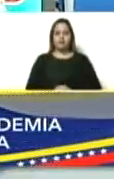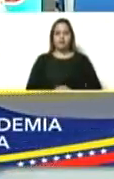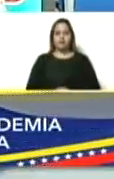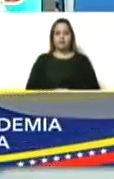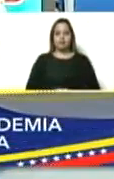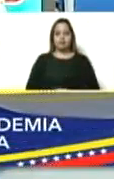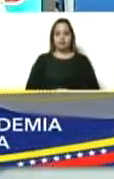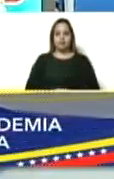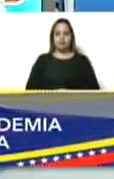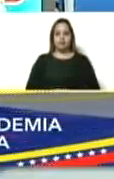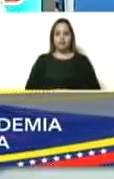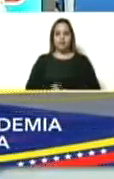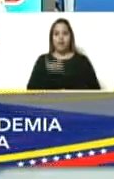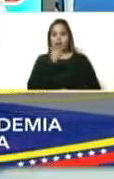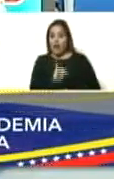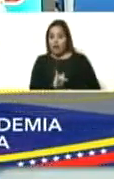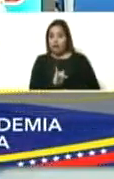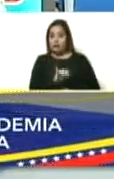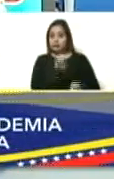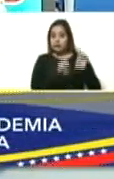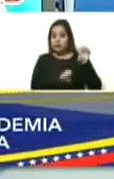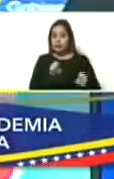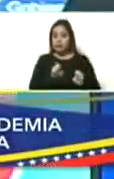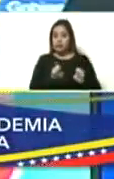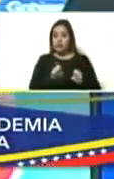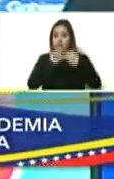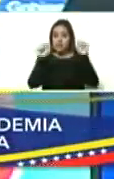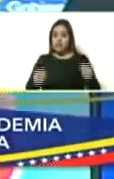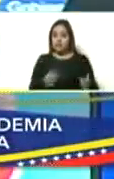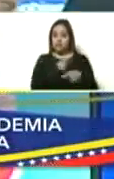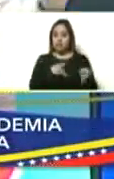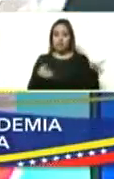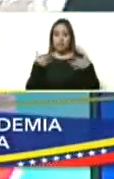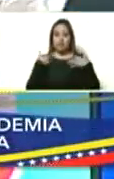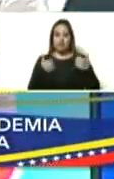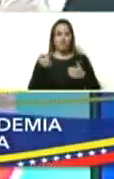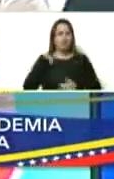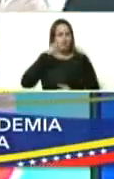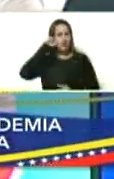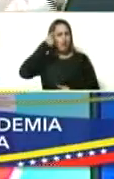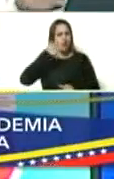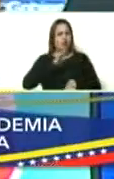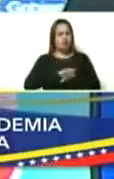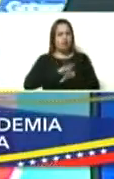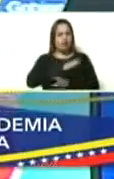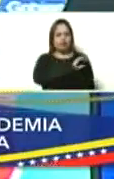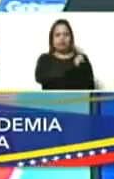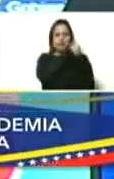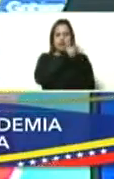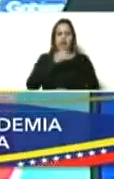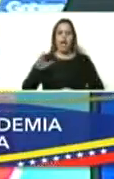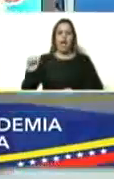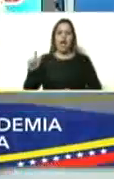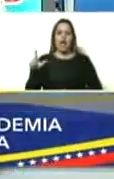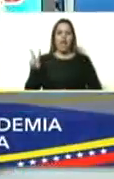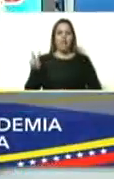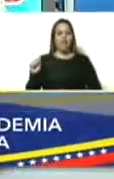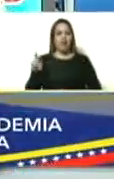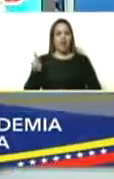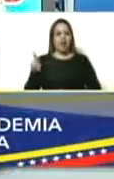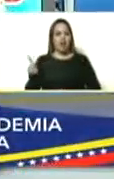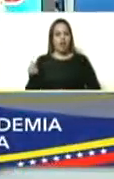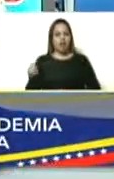Y se puso a prueba el sistema público de salud. Yo recuerdo porque nuestro rector, Carlos Alvarado,